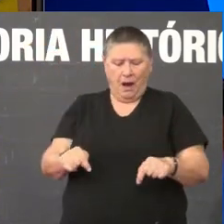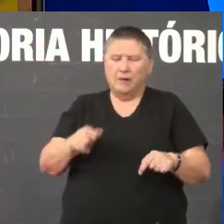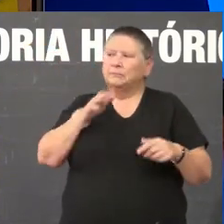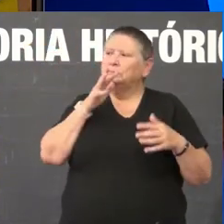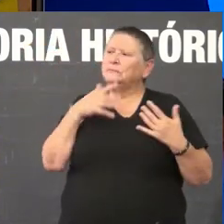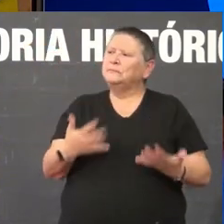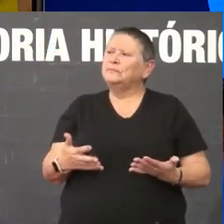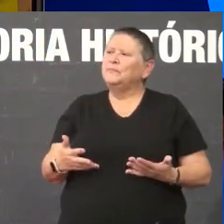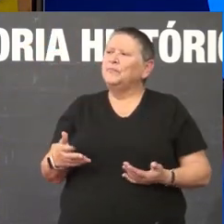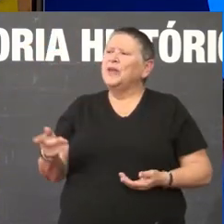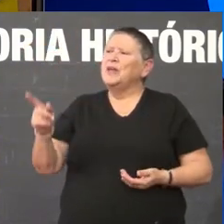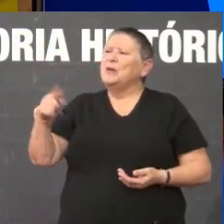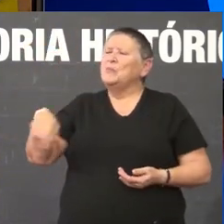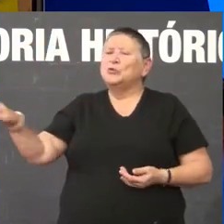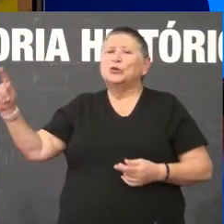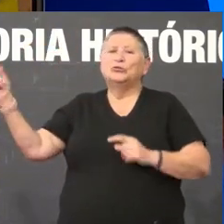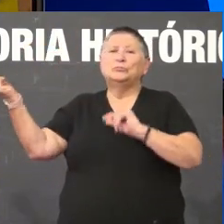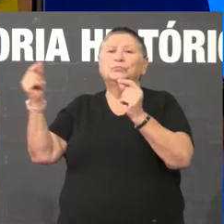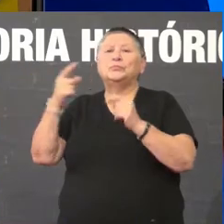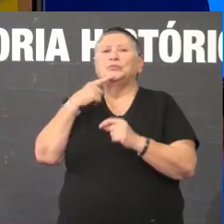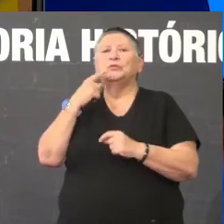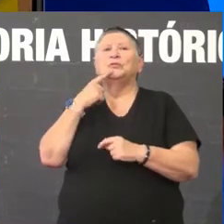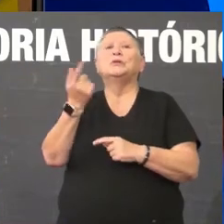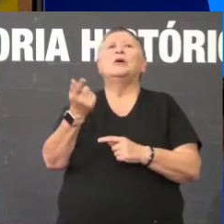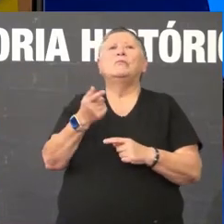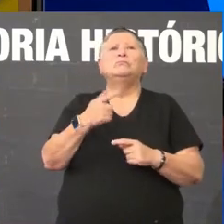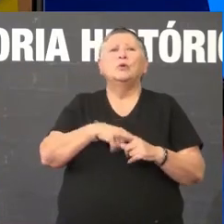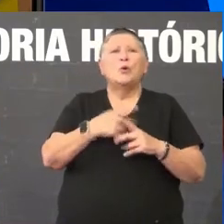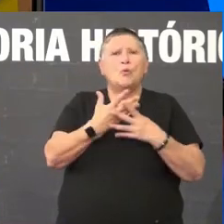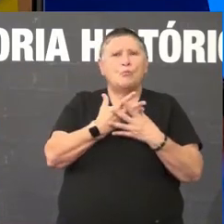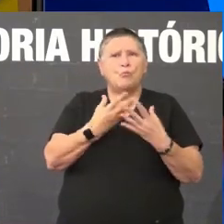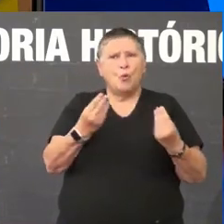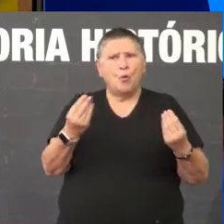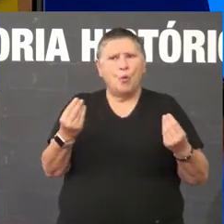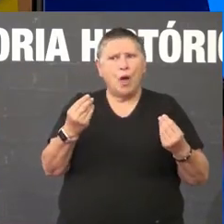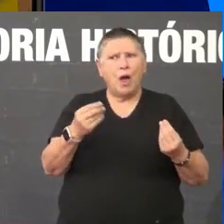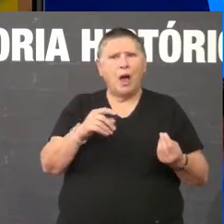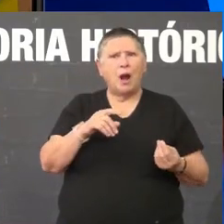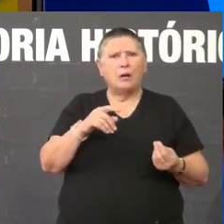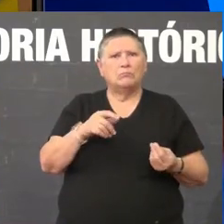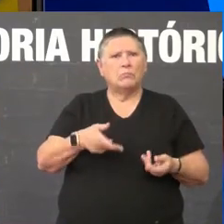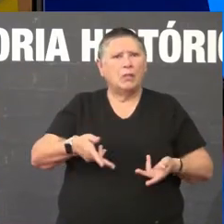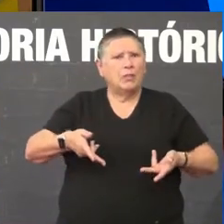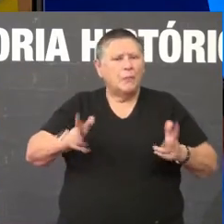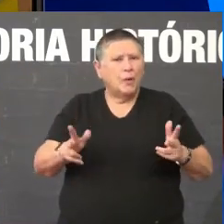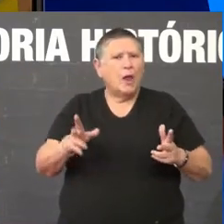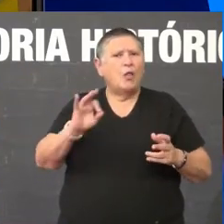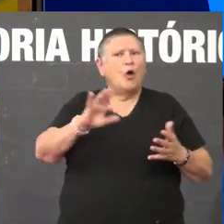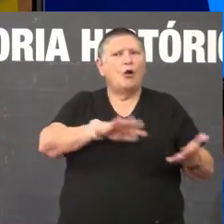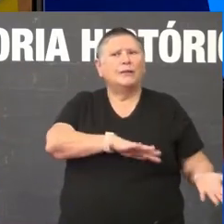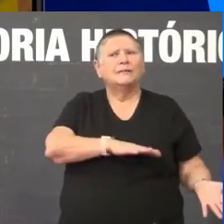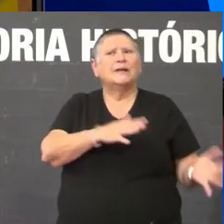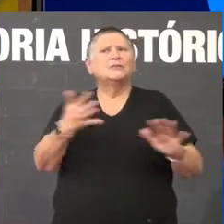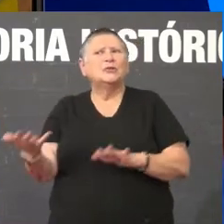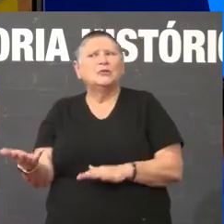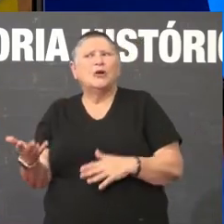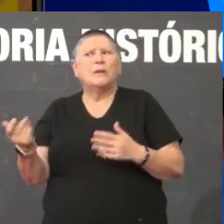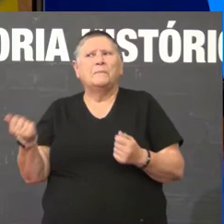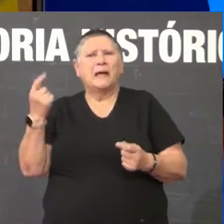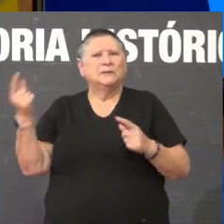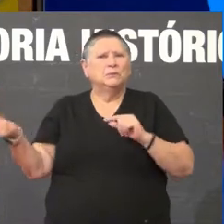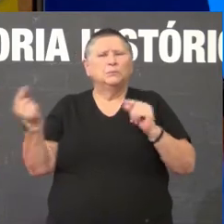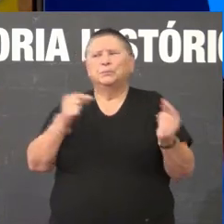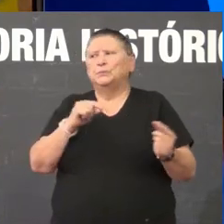foi plural a democracia ou foi plural o proceso de transición. É máis do que estades a falar, non? Eu